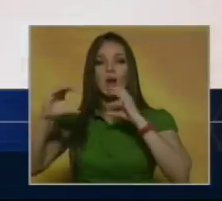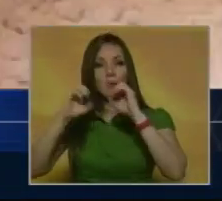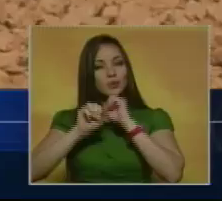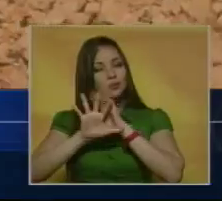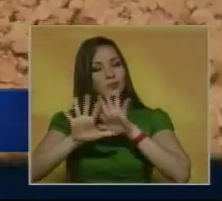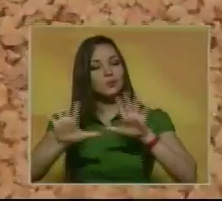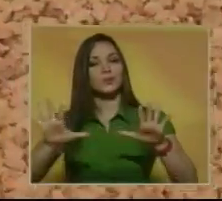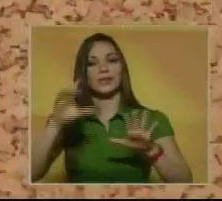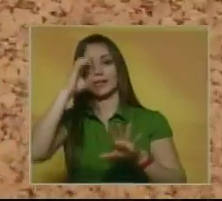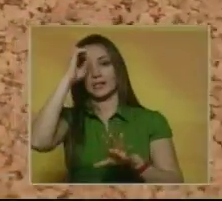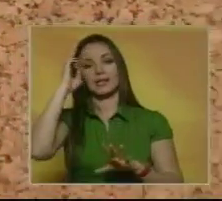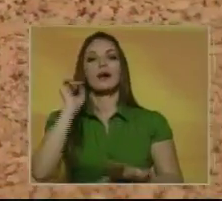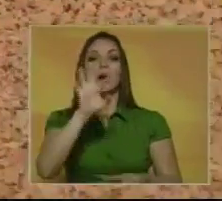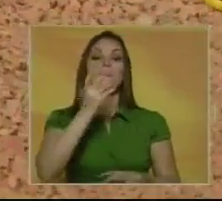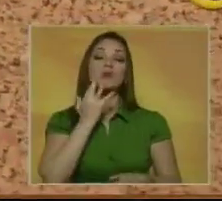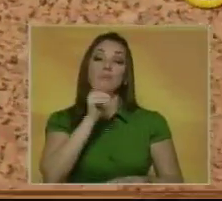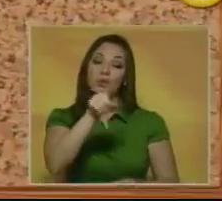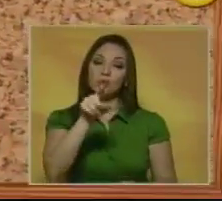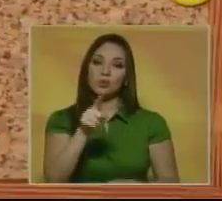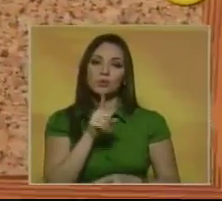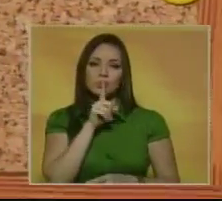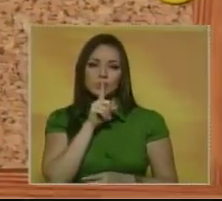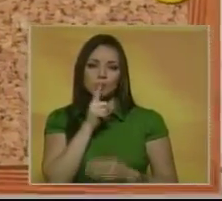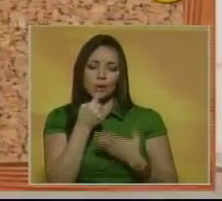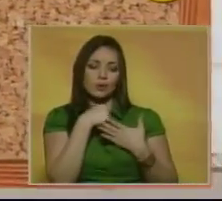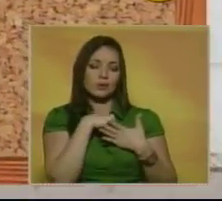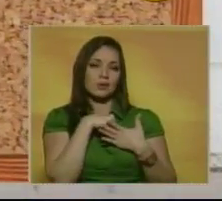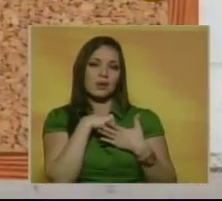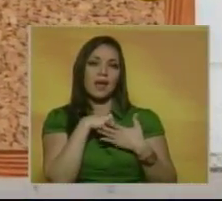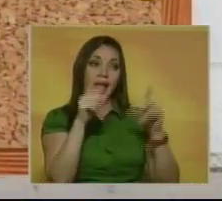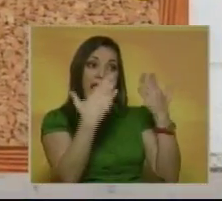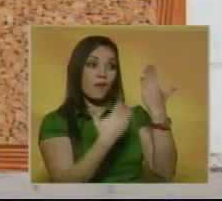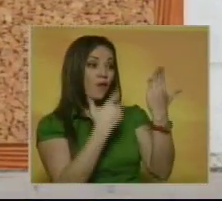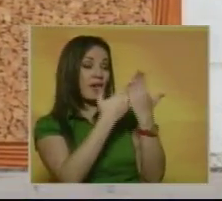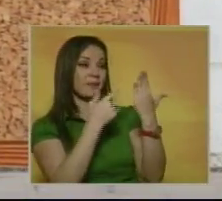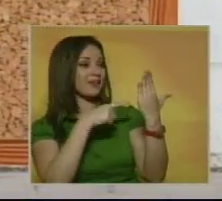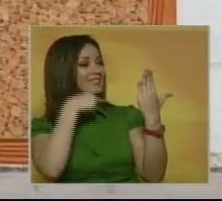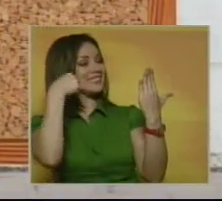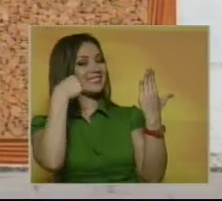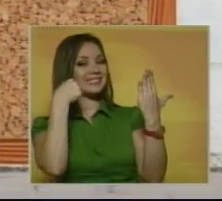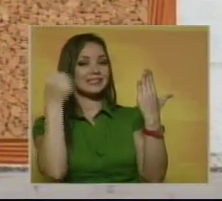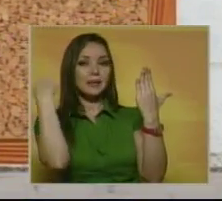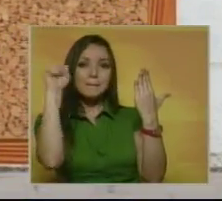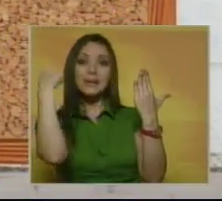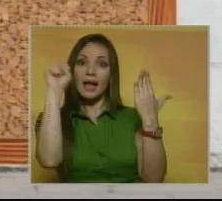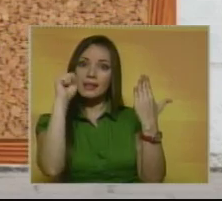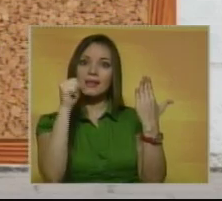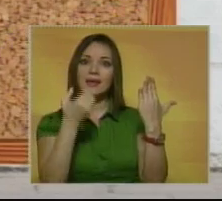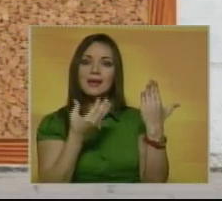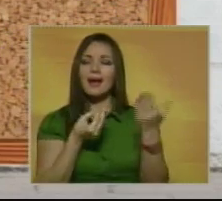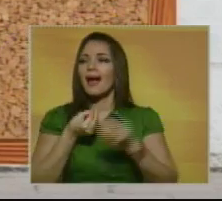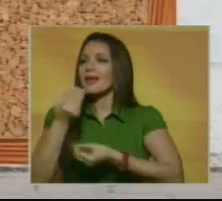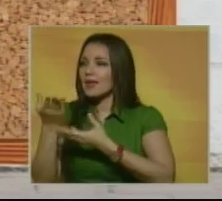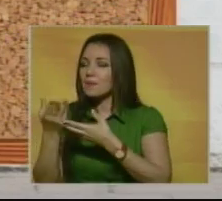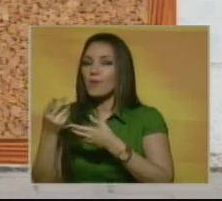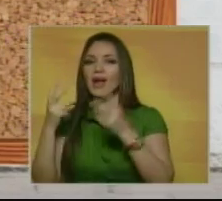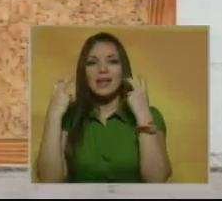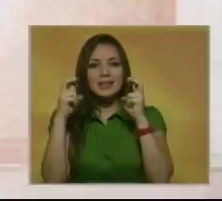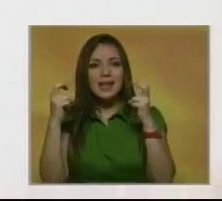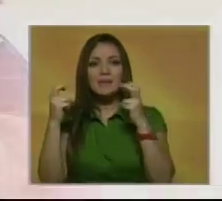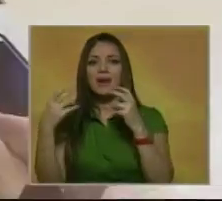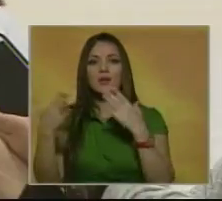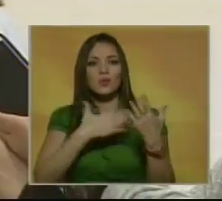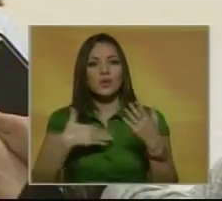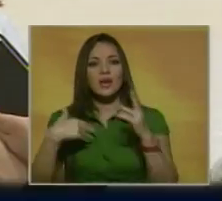fluye. Si eres introvertido, practica en el espejo cómo reírte y mirar. Lleva algunas ideas ensayadas de temas que puedas conversar con tus